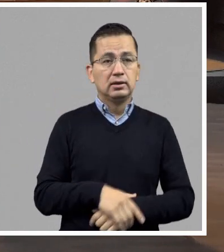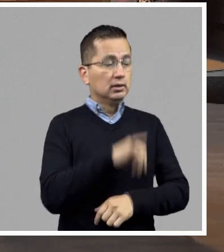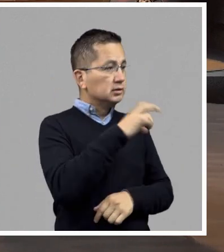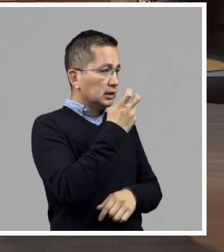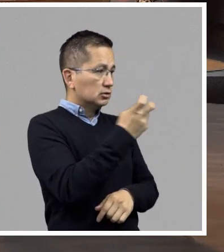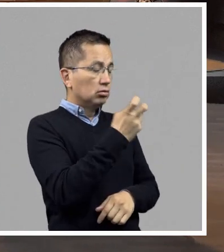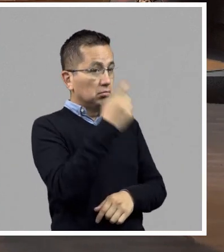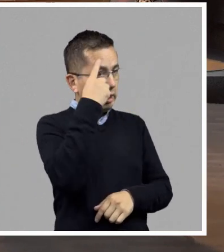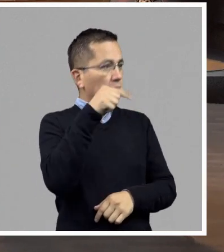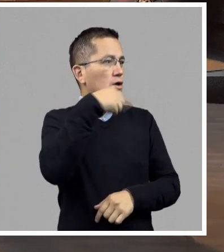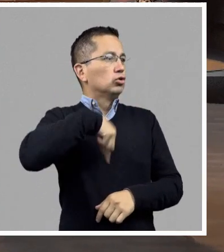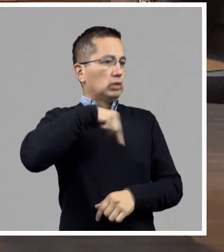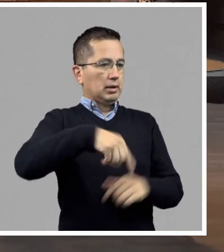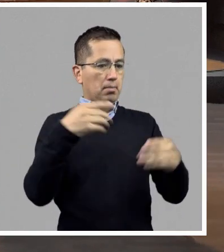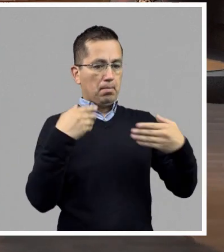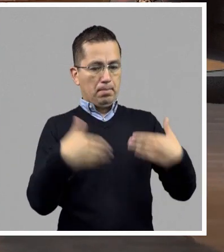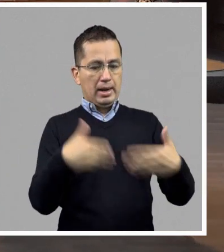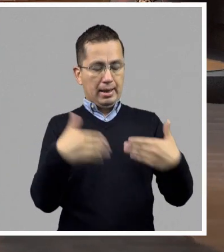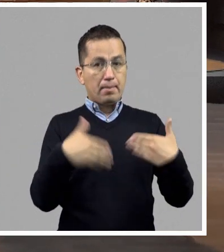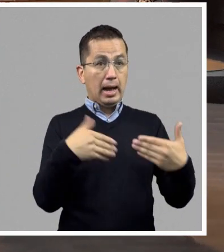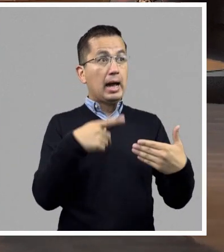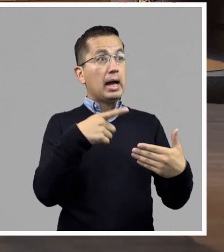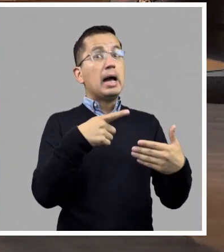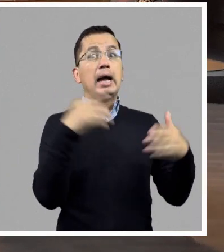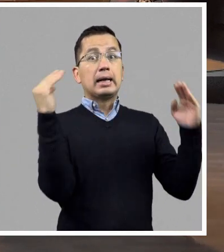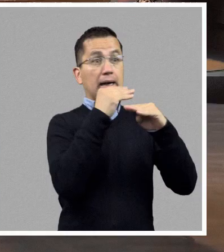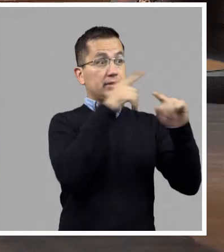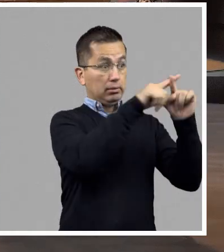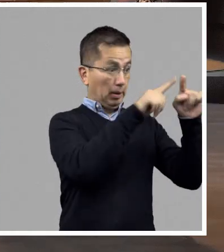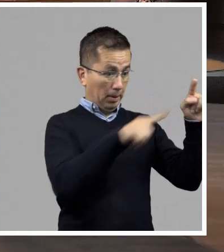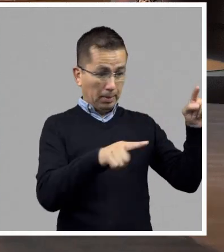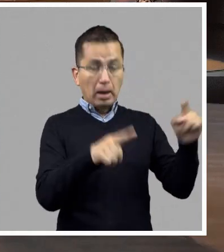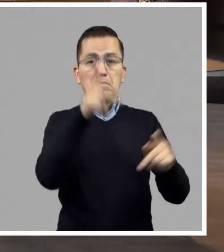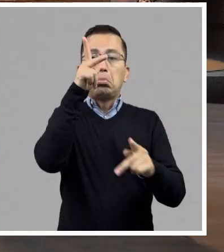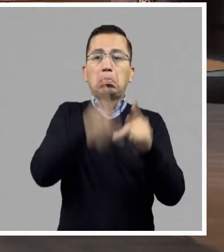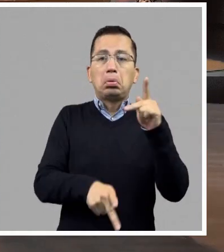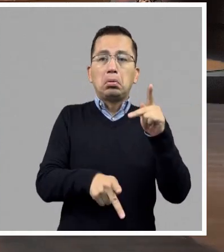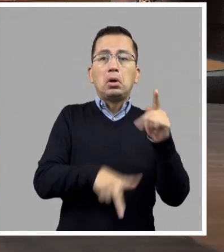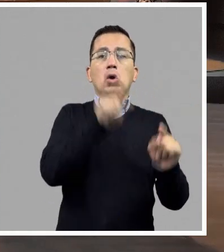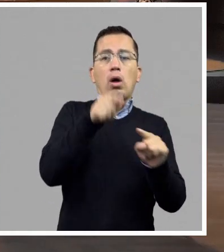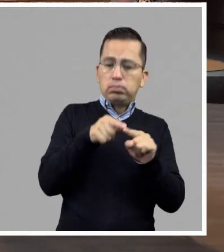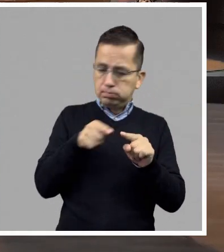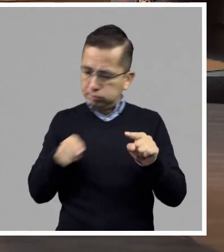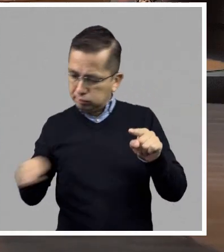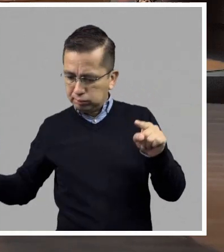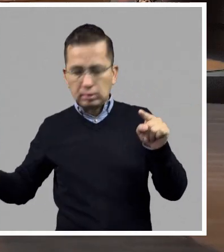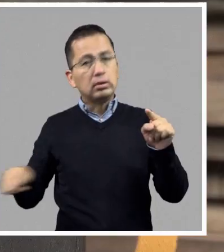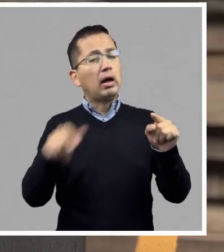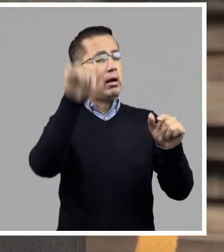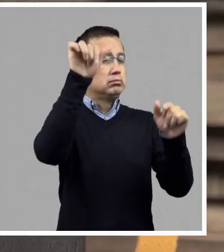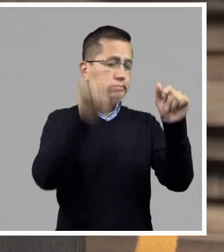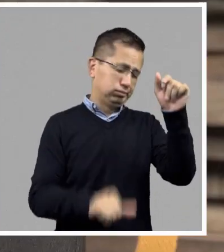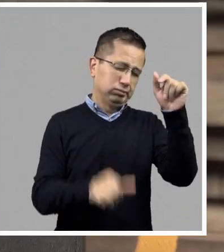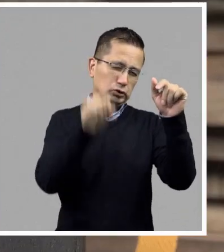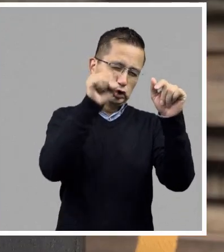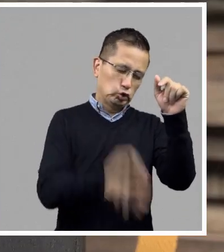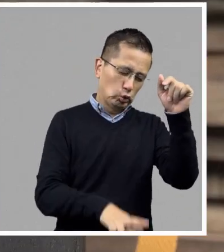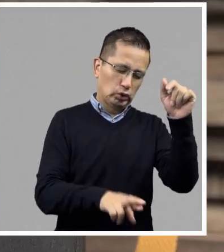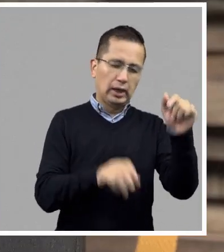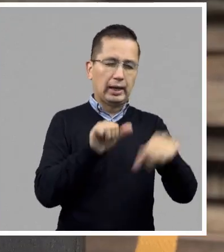lugar donde se corta en Panamá y empieza de nuevo en Colombia y sigue hasta la Patagonia